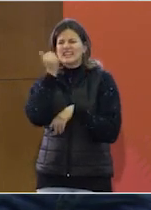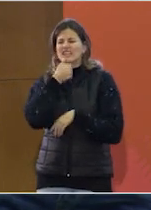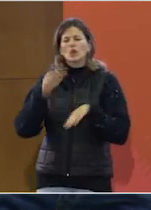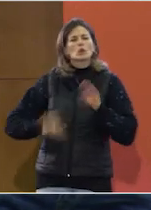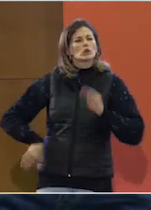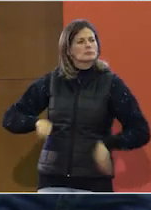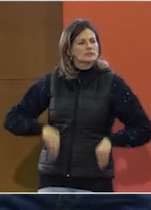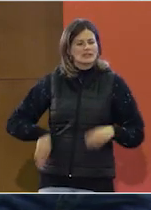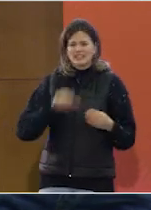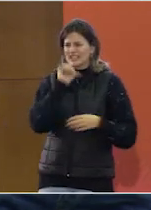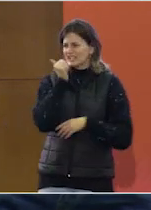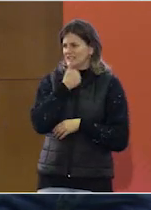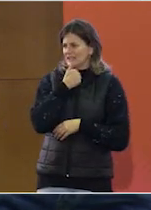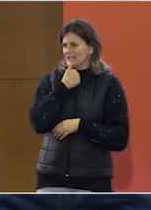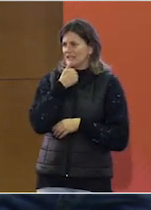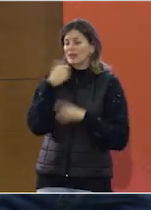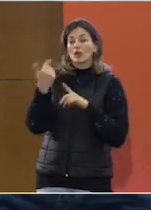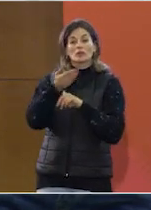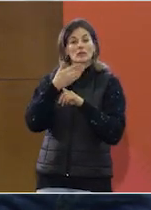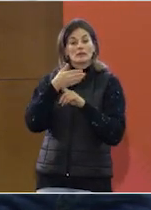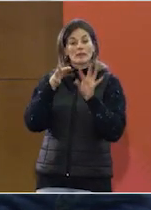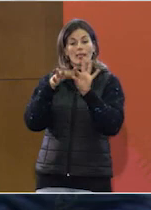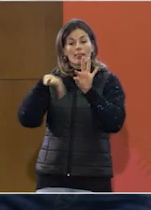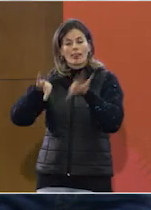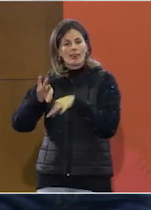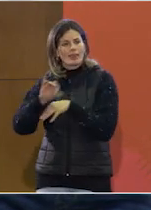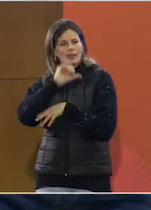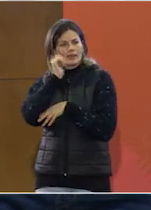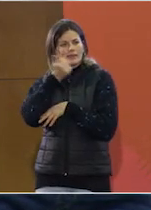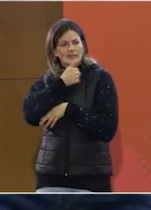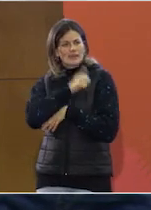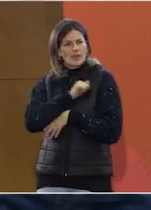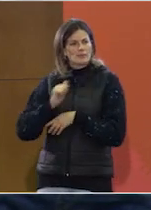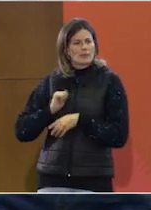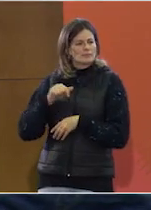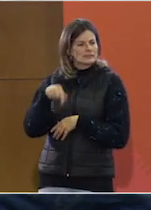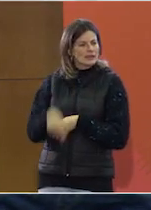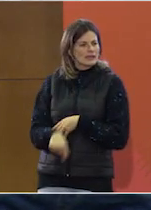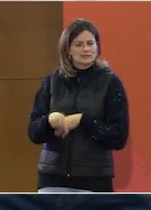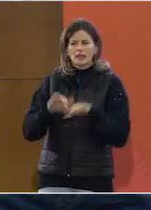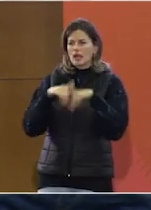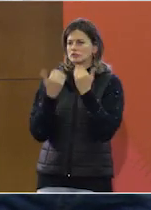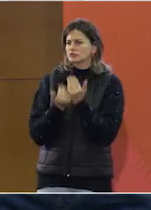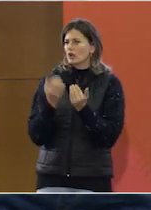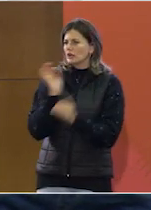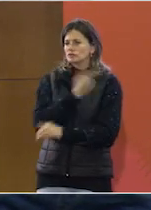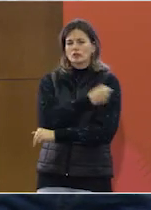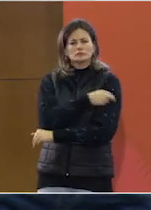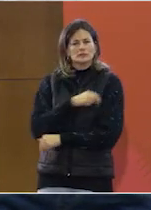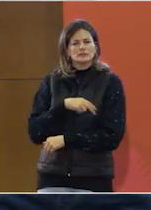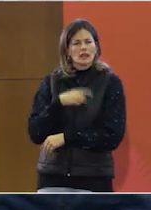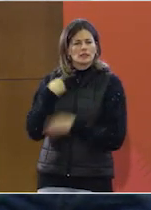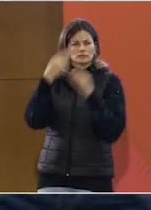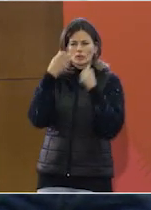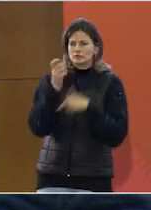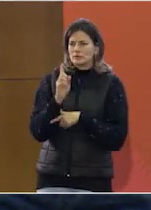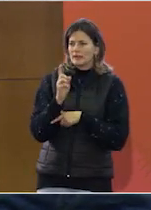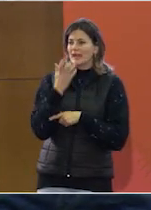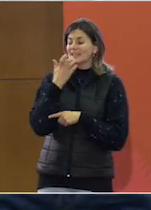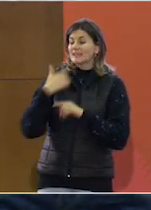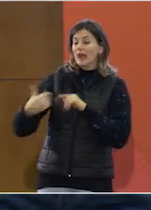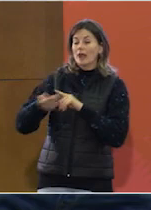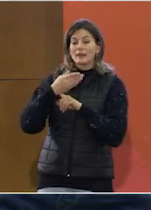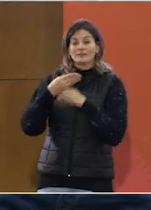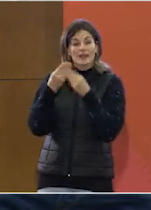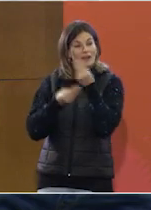corruptos, que ninguna bandera les haga olvidar quién privatizó escuelas y hospitales, que ninguna bandera les